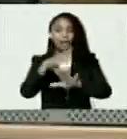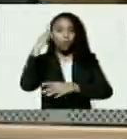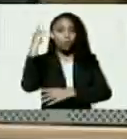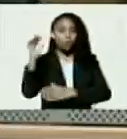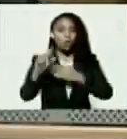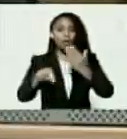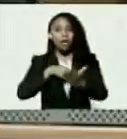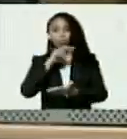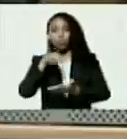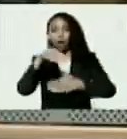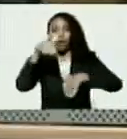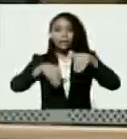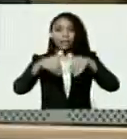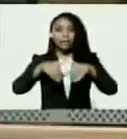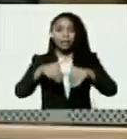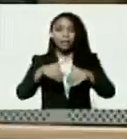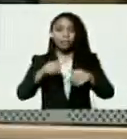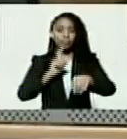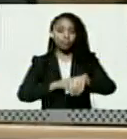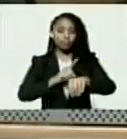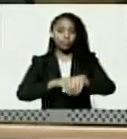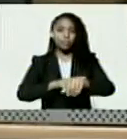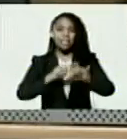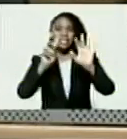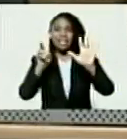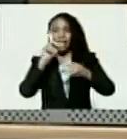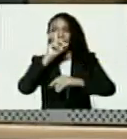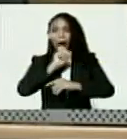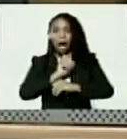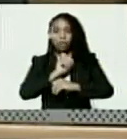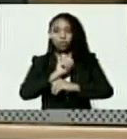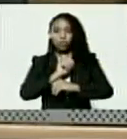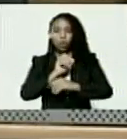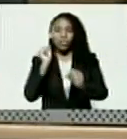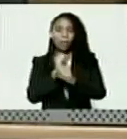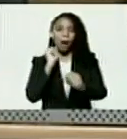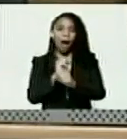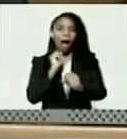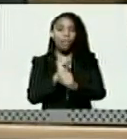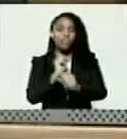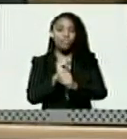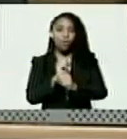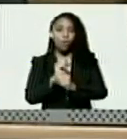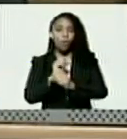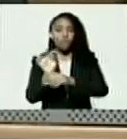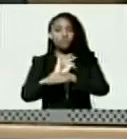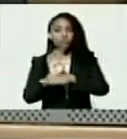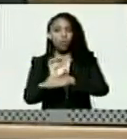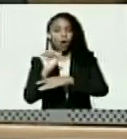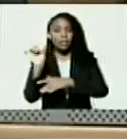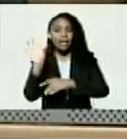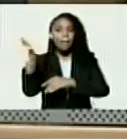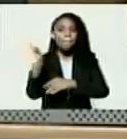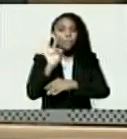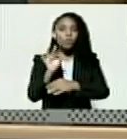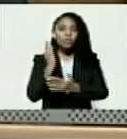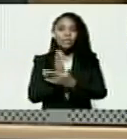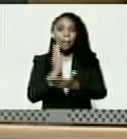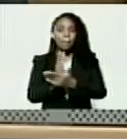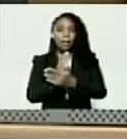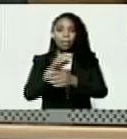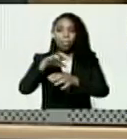Nacional Electoral durarán 7 años en sus funciones y serán elegidos o elegidas por